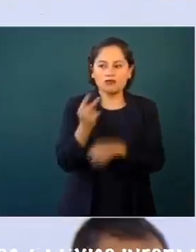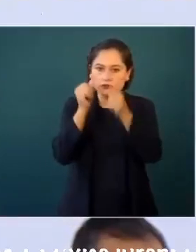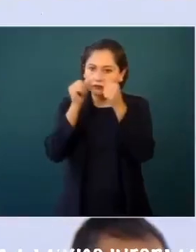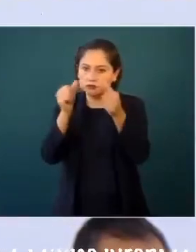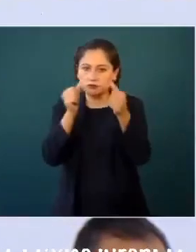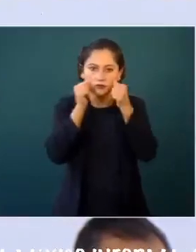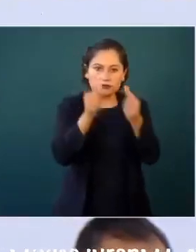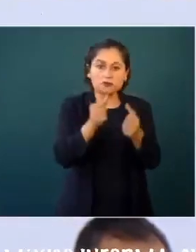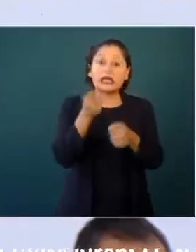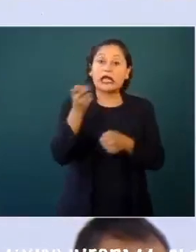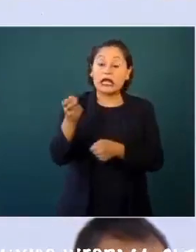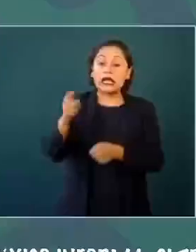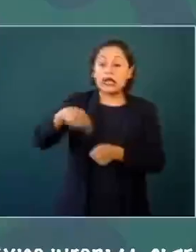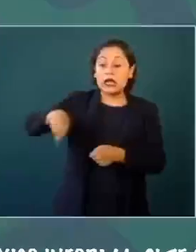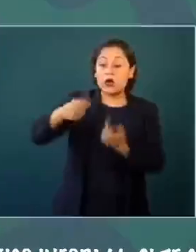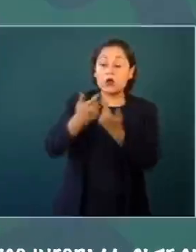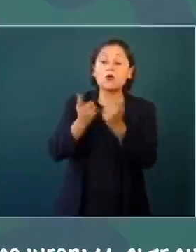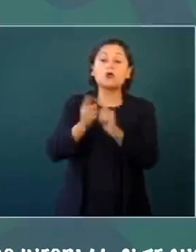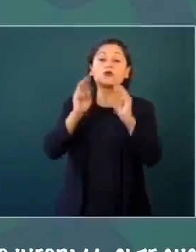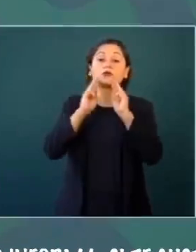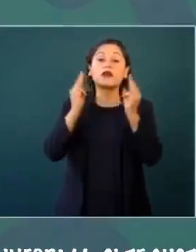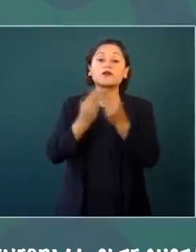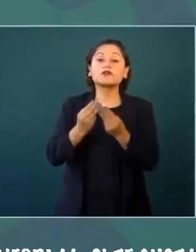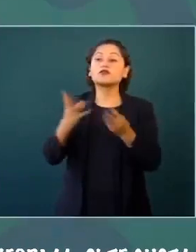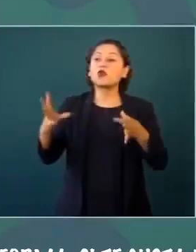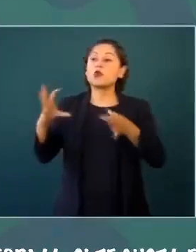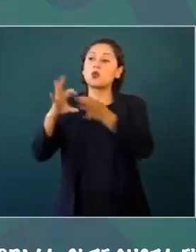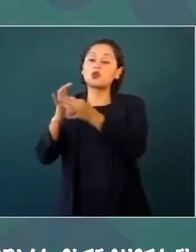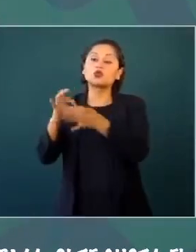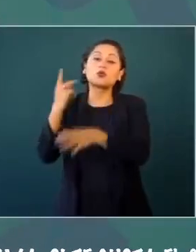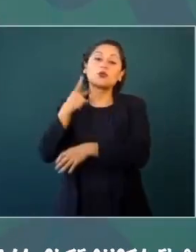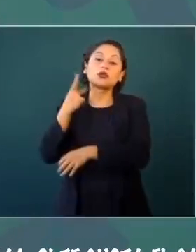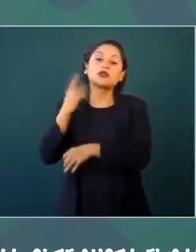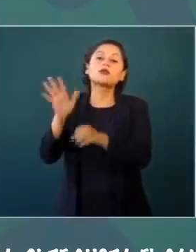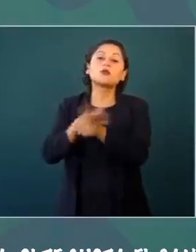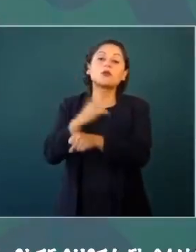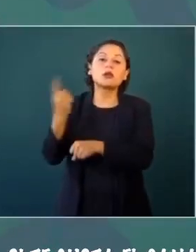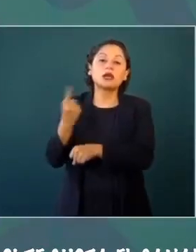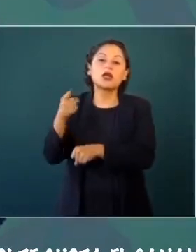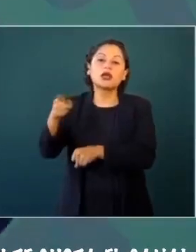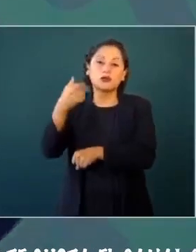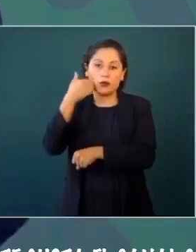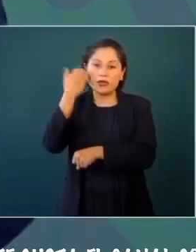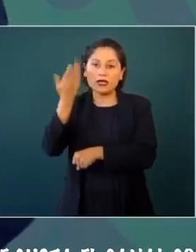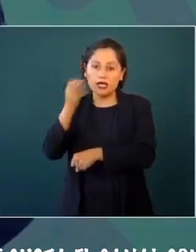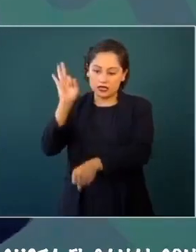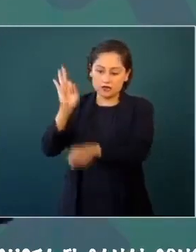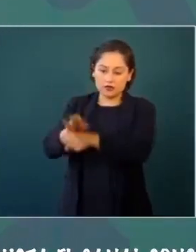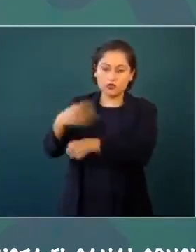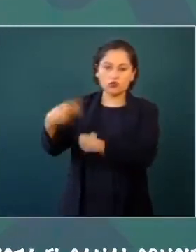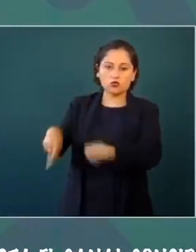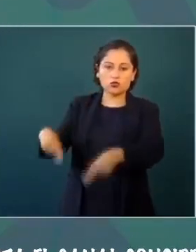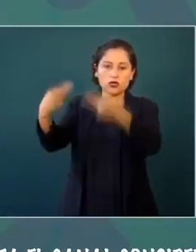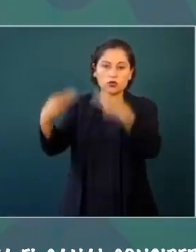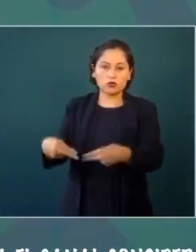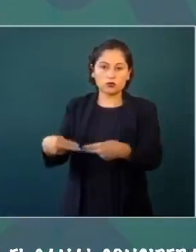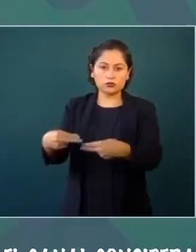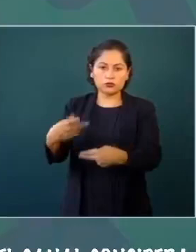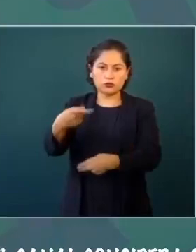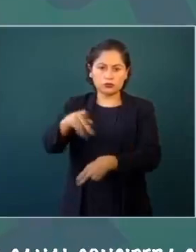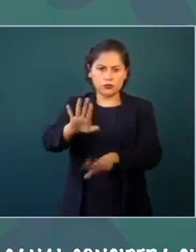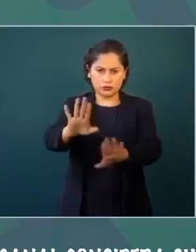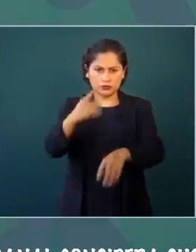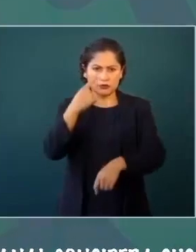ellos y que tampoco se metan con sus negocios pero miren yo no he cambiado mi discurso y los invito a que